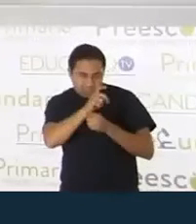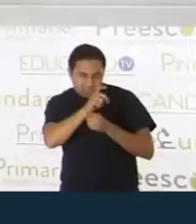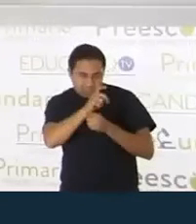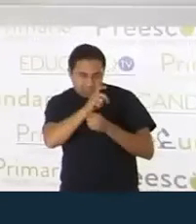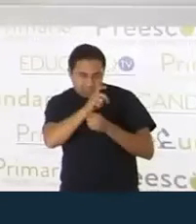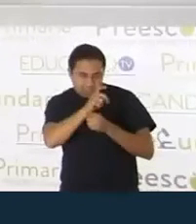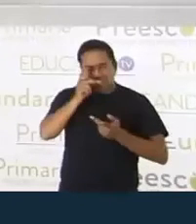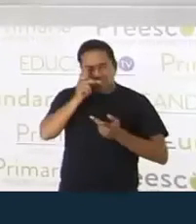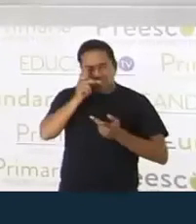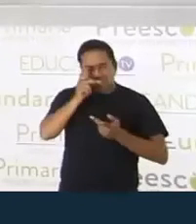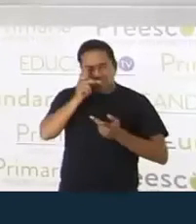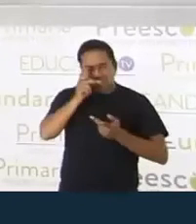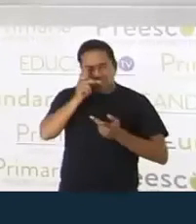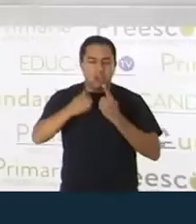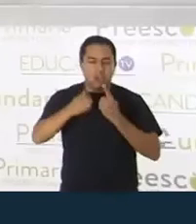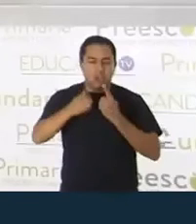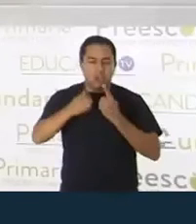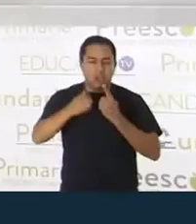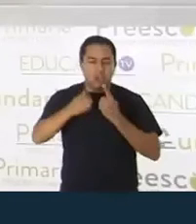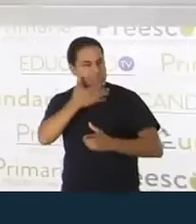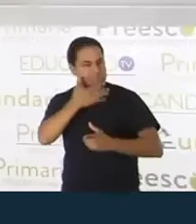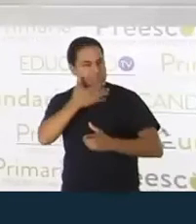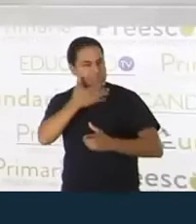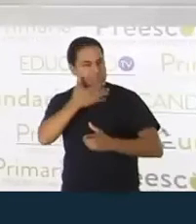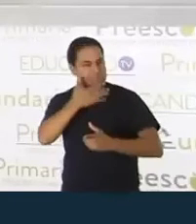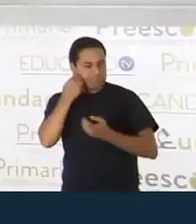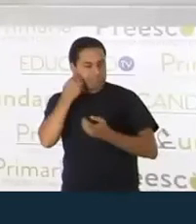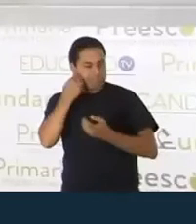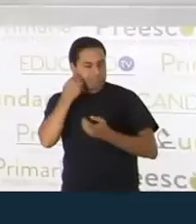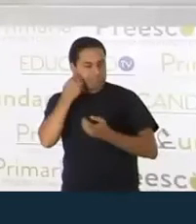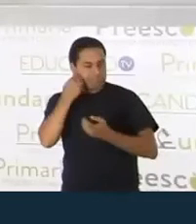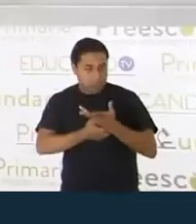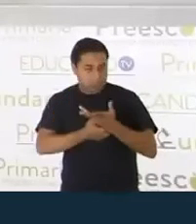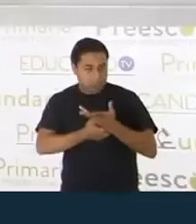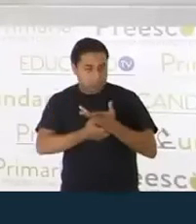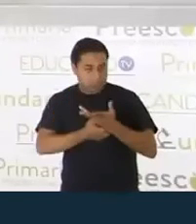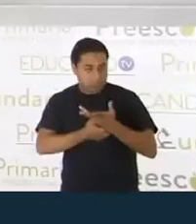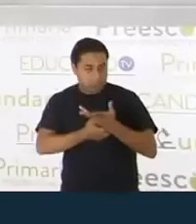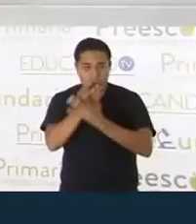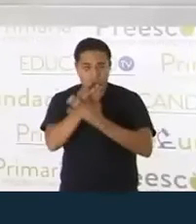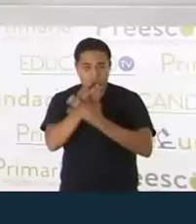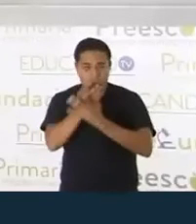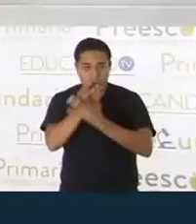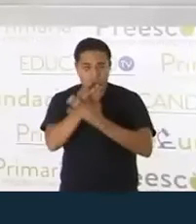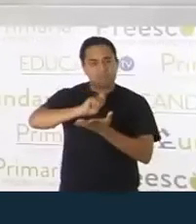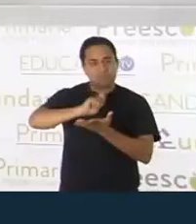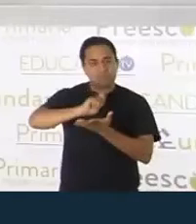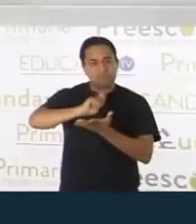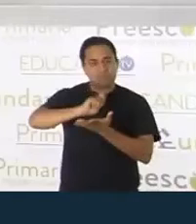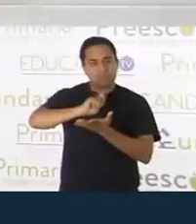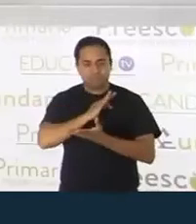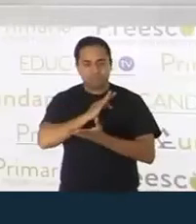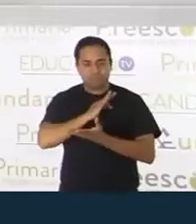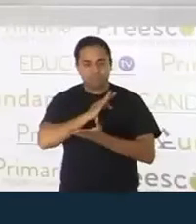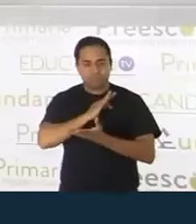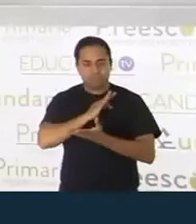tus preguntas, dudas, comentarios o algún conocimiento nuevo que tú y yo podamos adquirir a lo